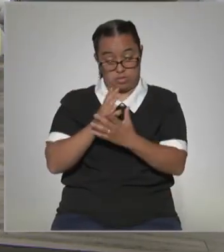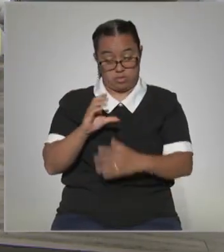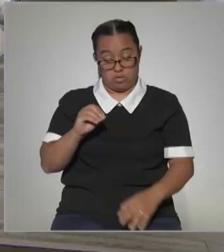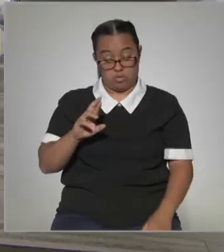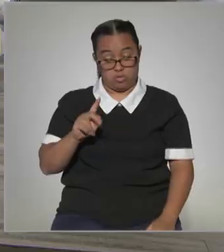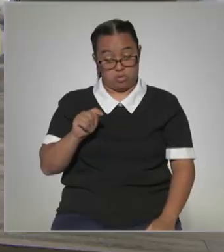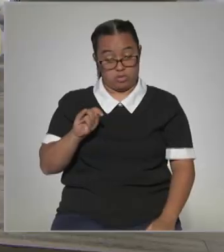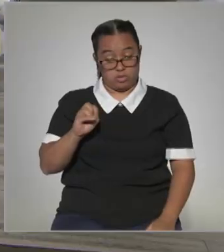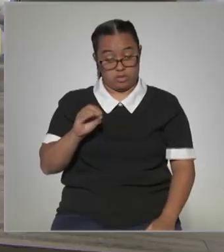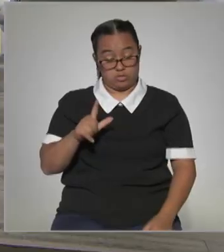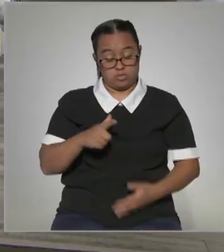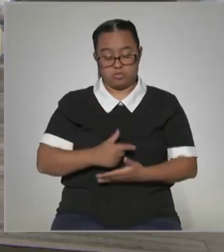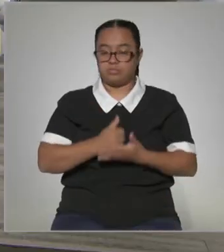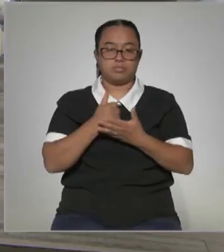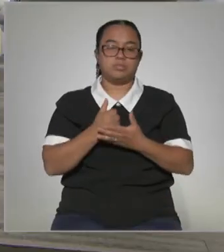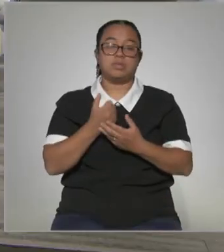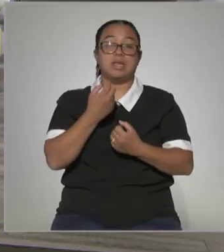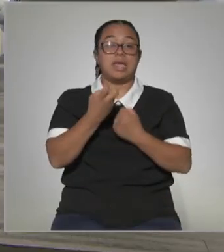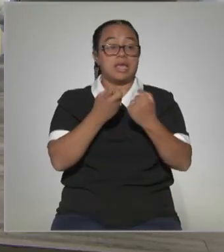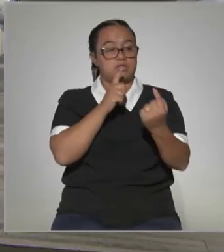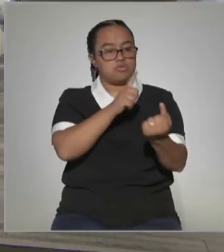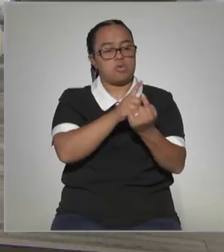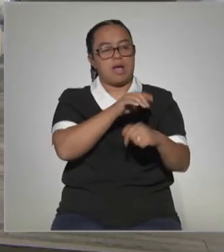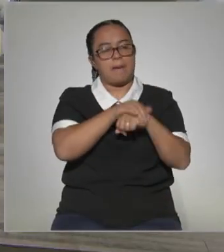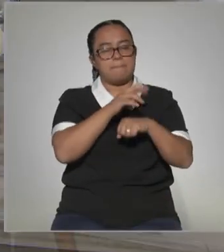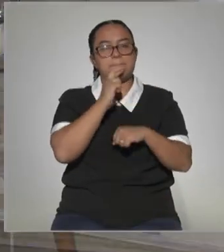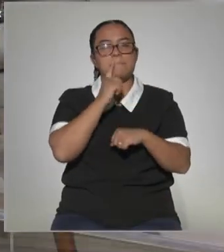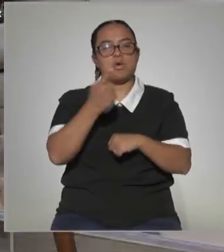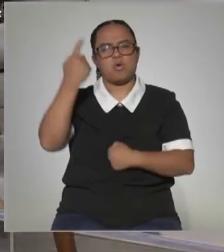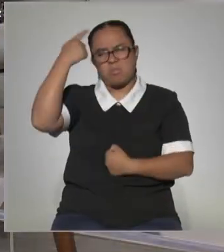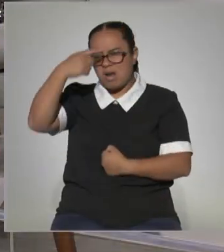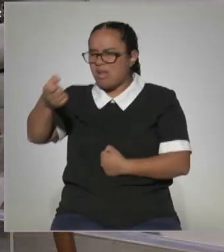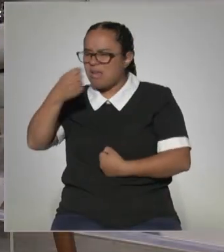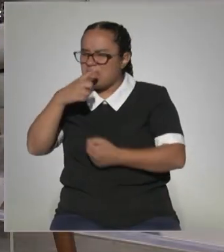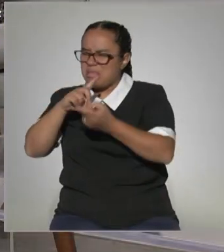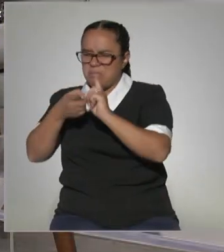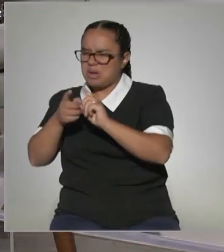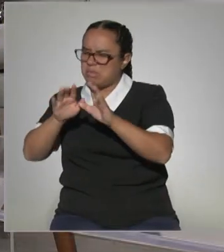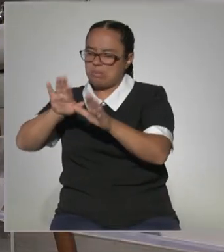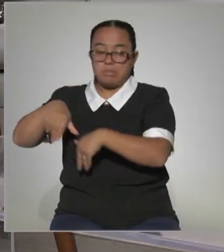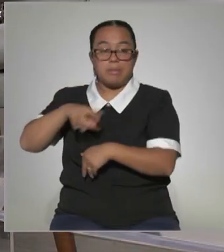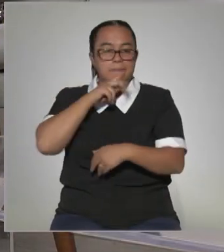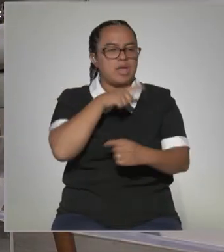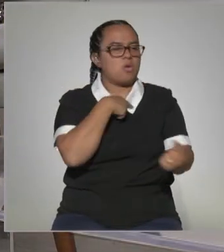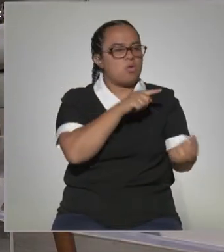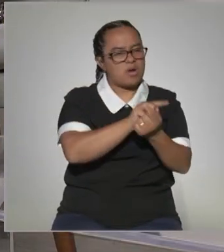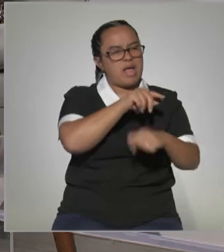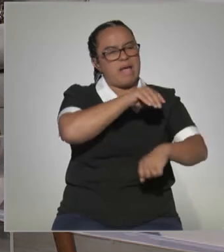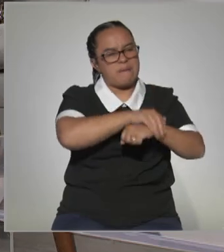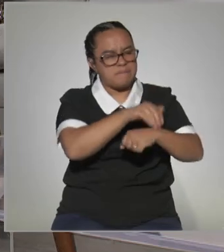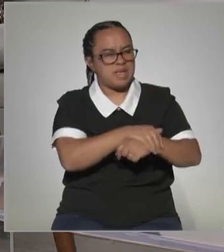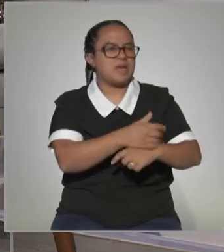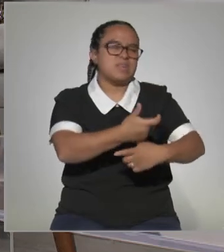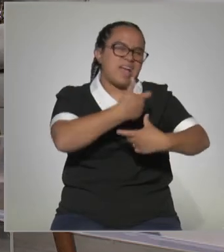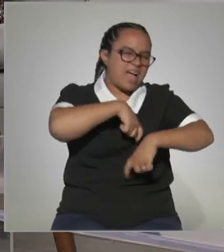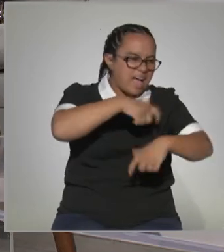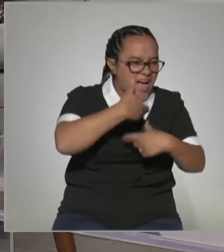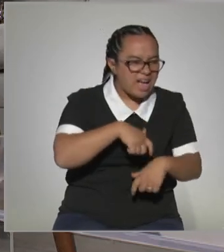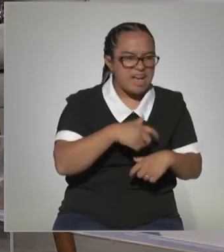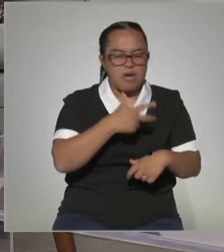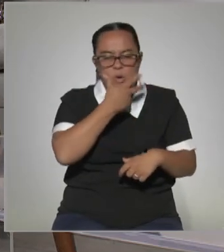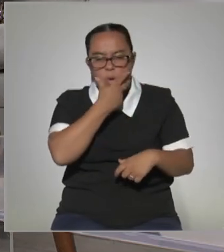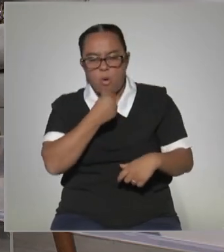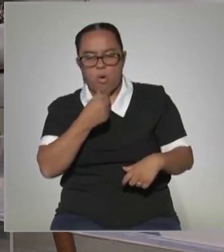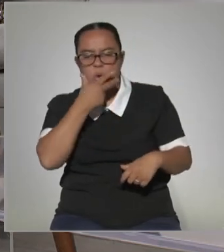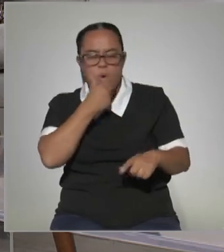ahí dicen, las amigas son mejores que un antidepresivo, ir a una reunión, atacarte de risa, hombres con